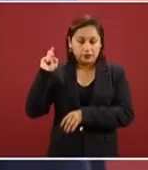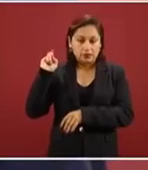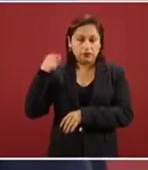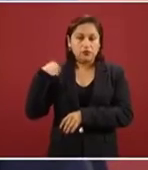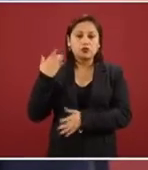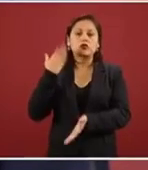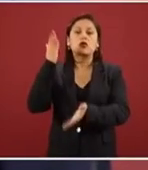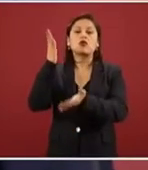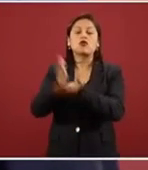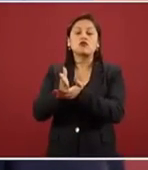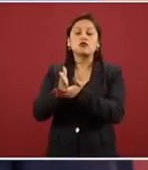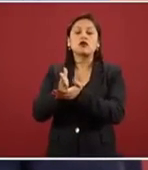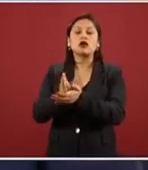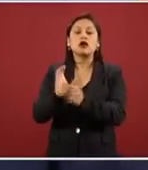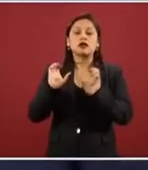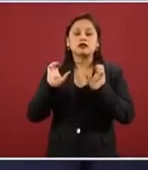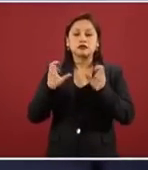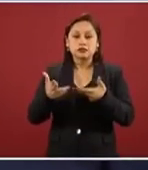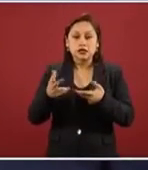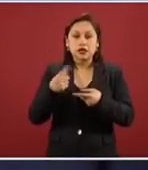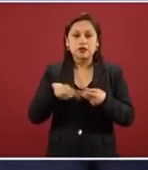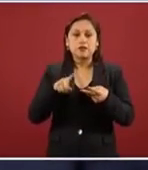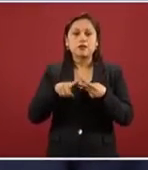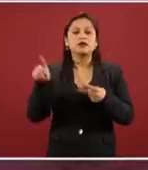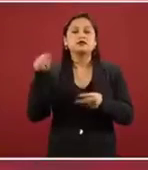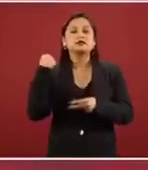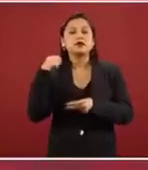Tabasco y a Veracruz